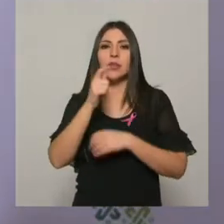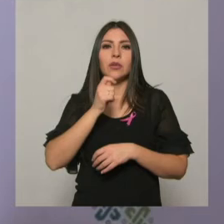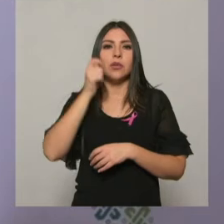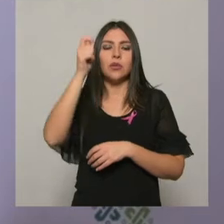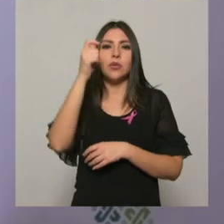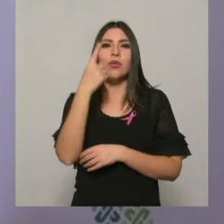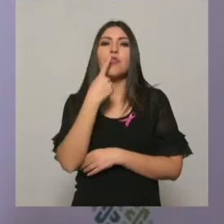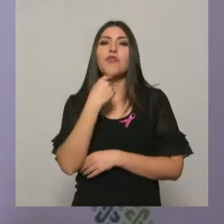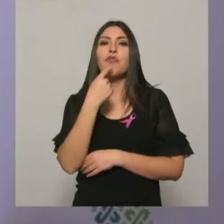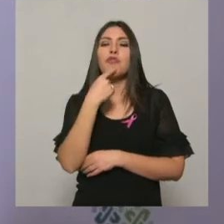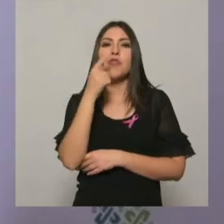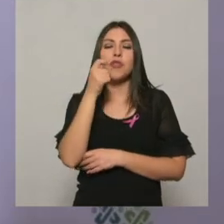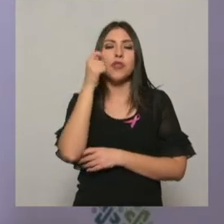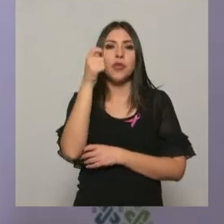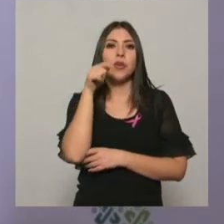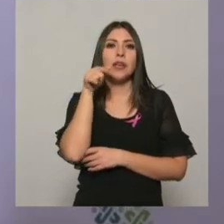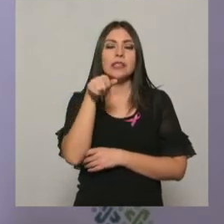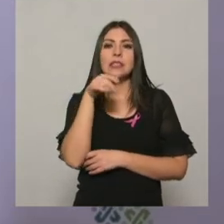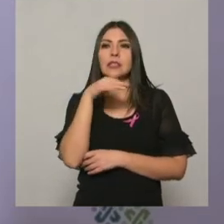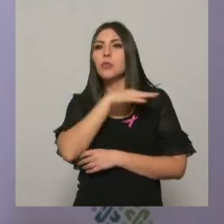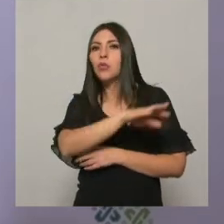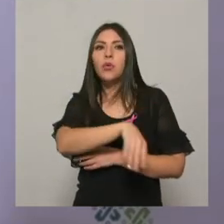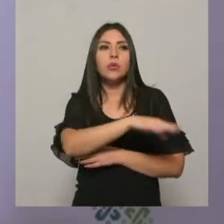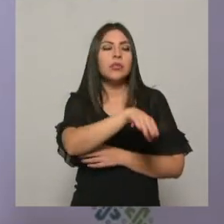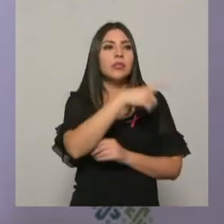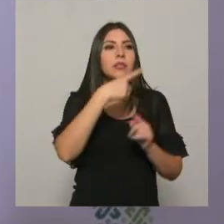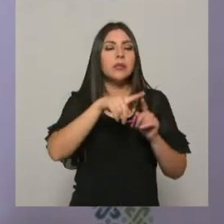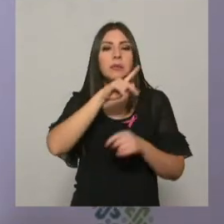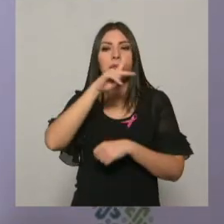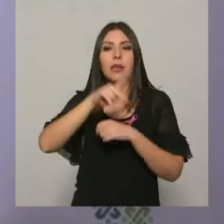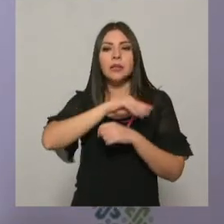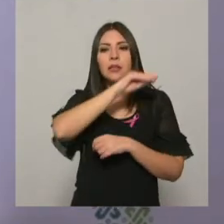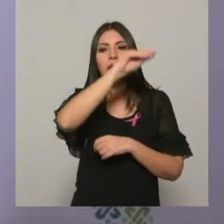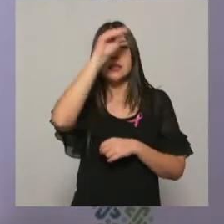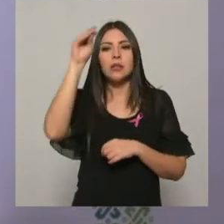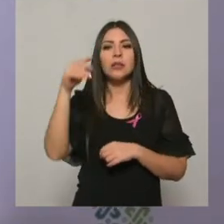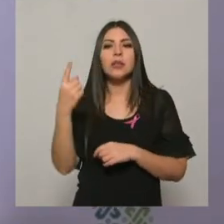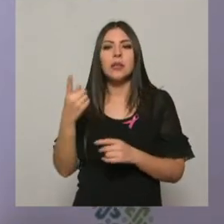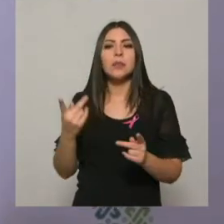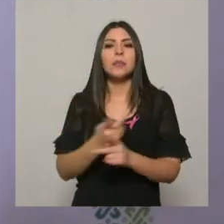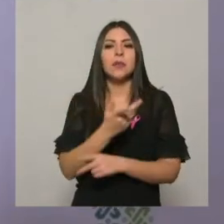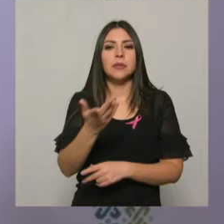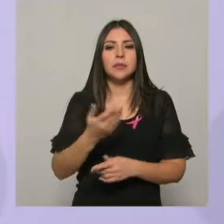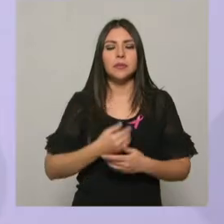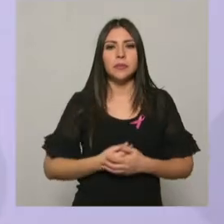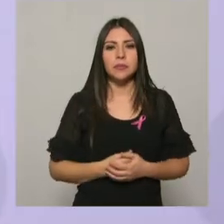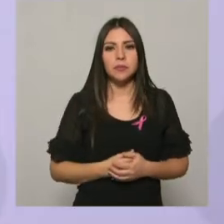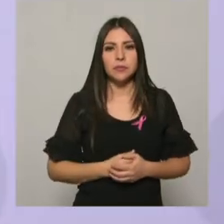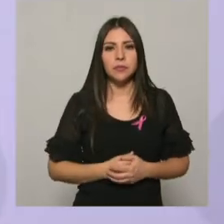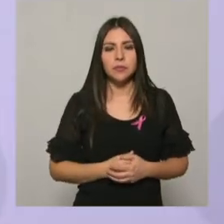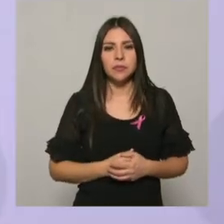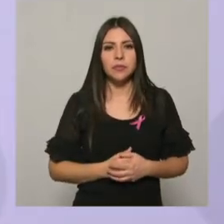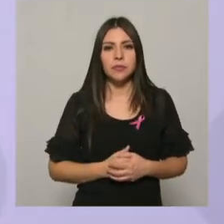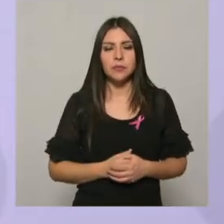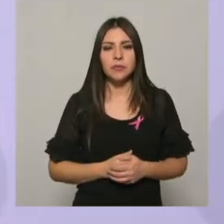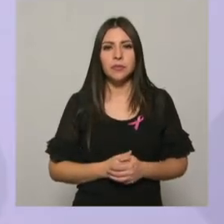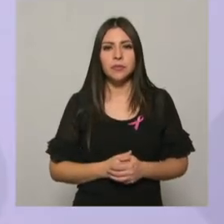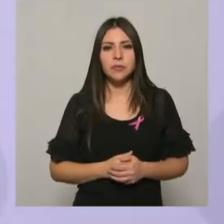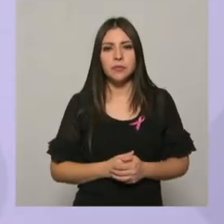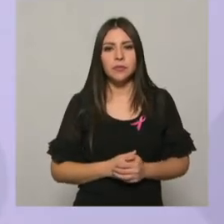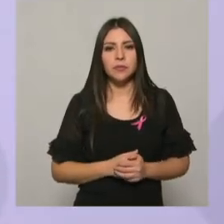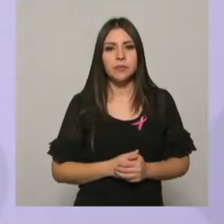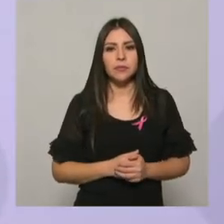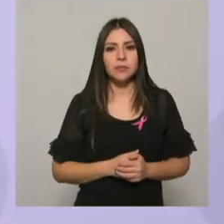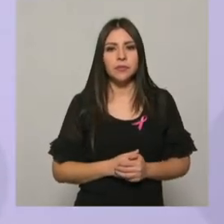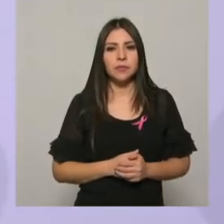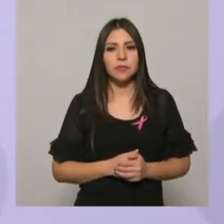cómo pudo haber ocurrido este tipo de circunstancias. Bueno, en este último caso ustedes saben